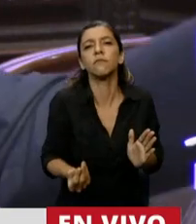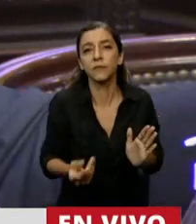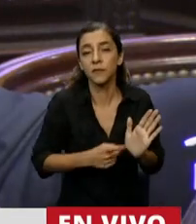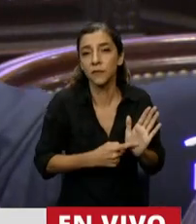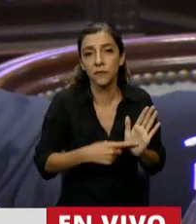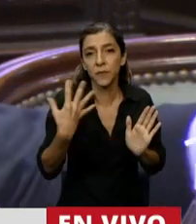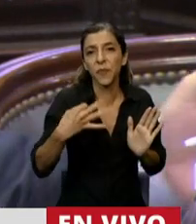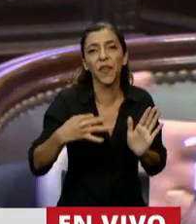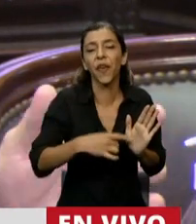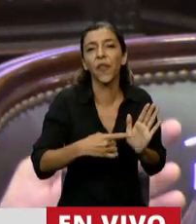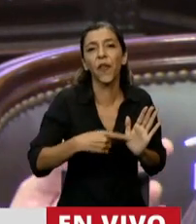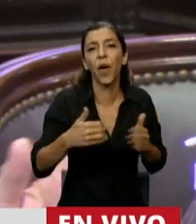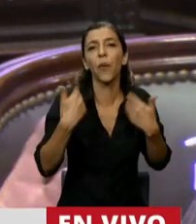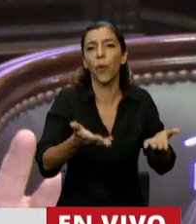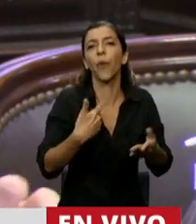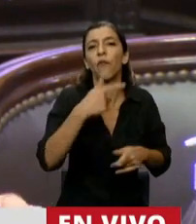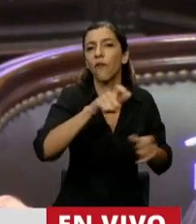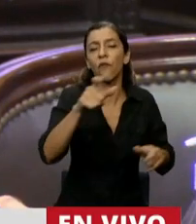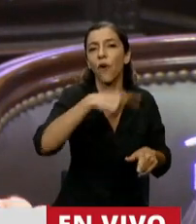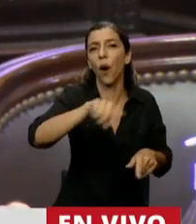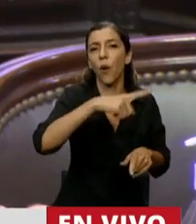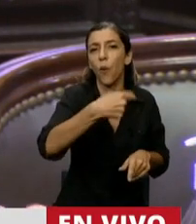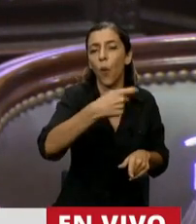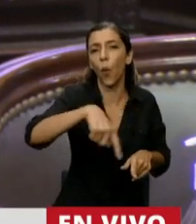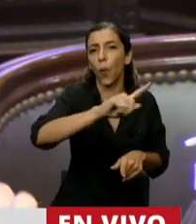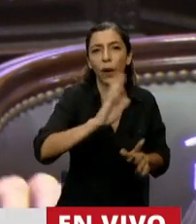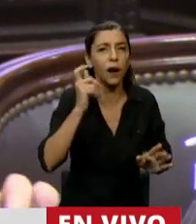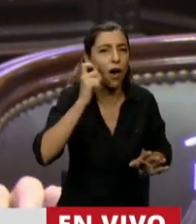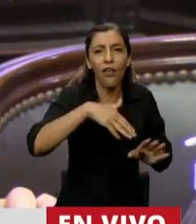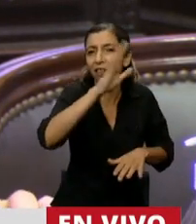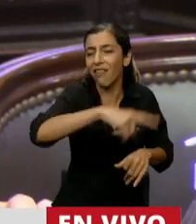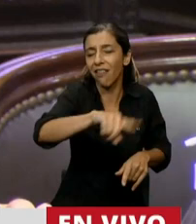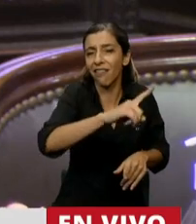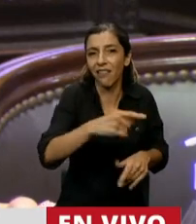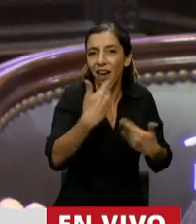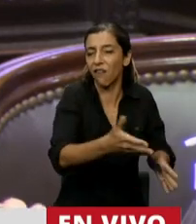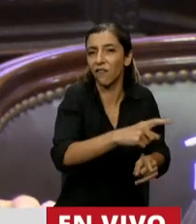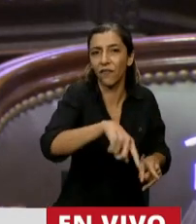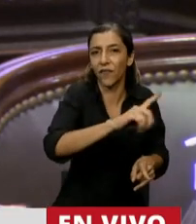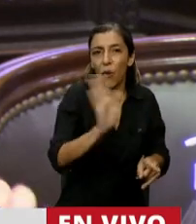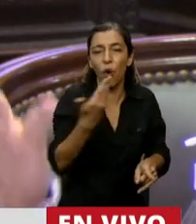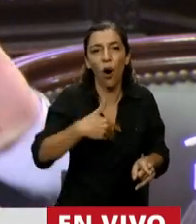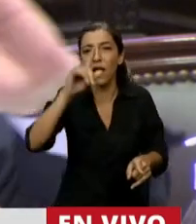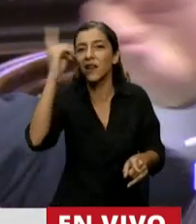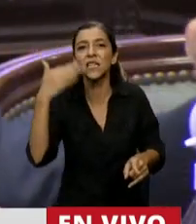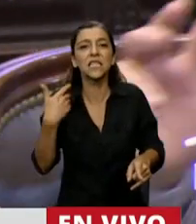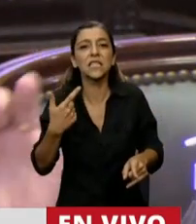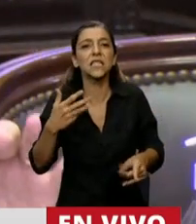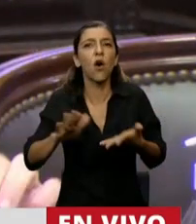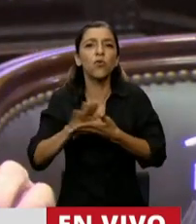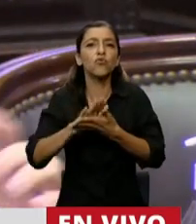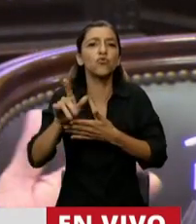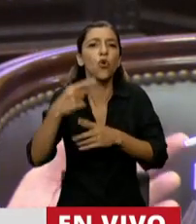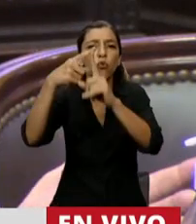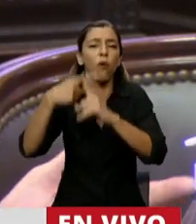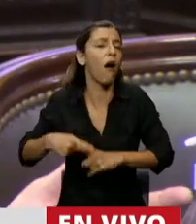que favorecer a nuestros adultos mayores por encima de la cuenta del Estado. Yo escuchaba al colega nuestro, el diputado Luis Contigiani, la claridad